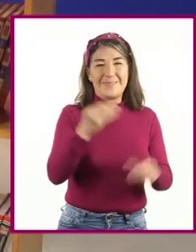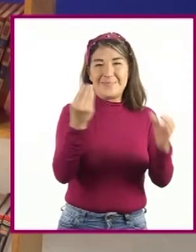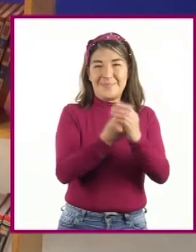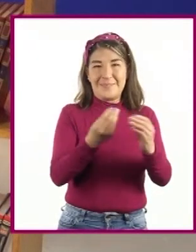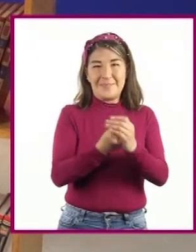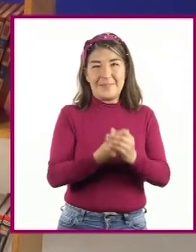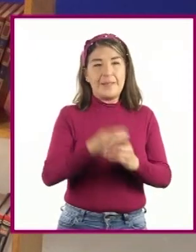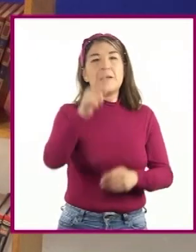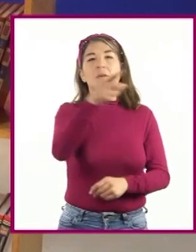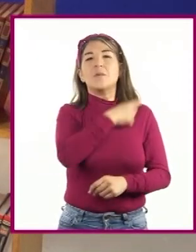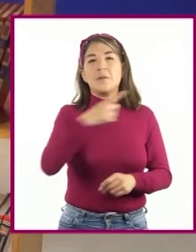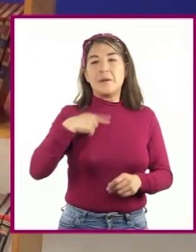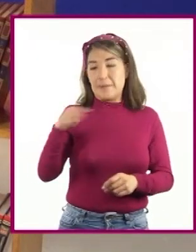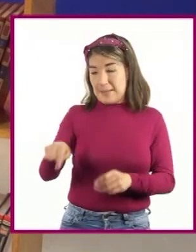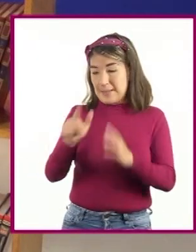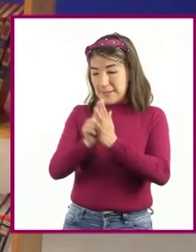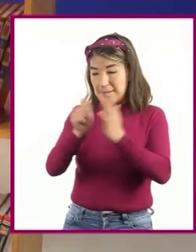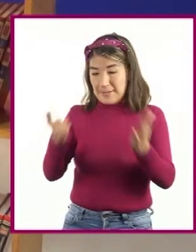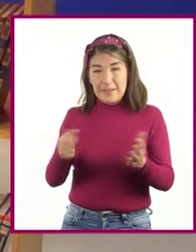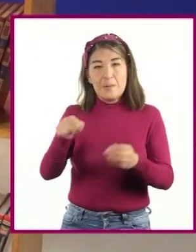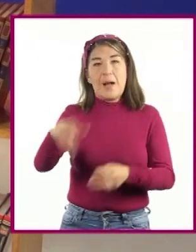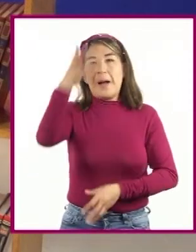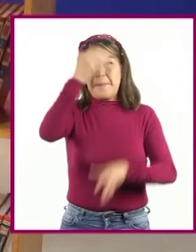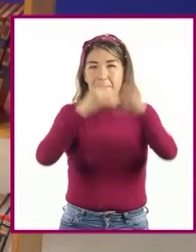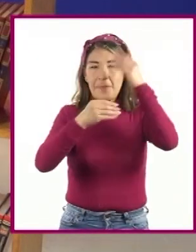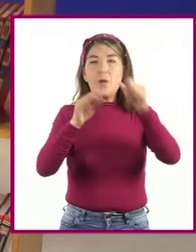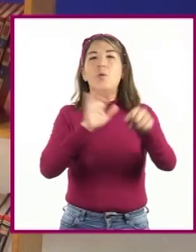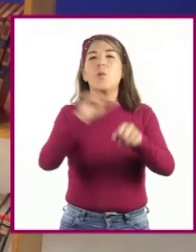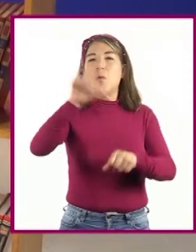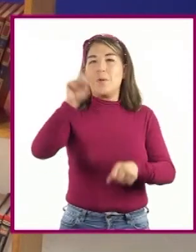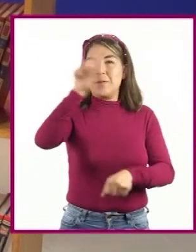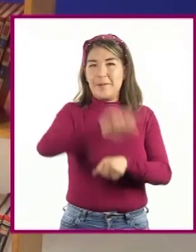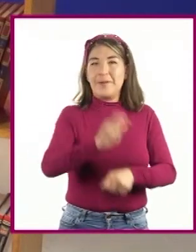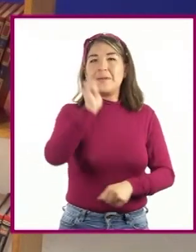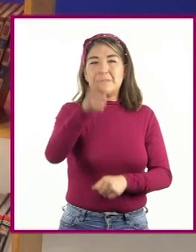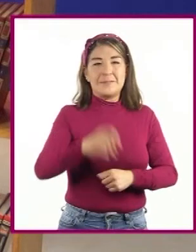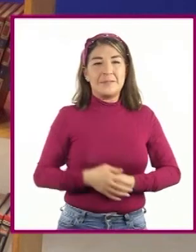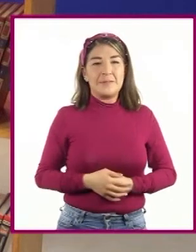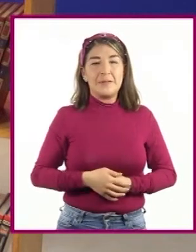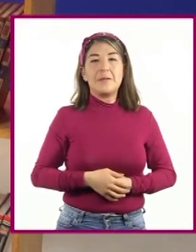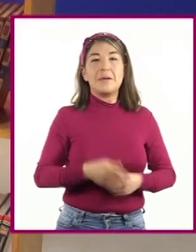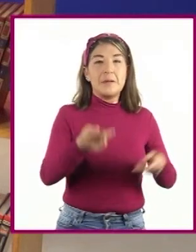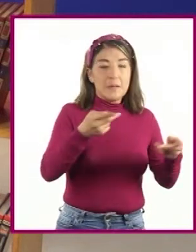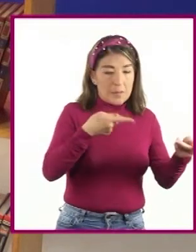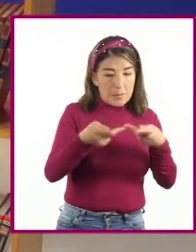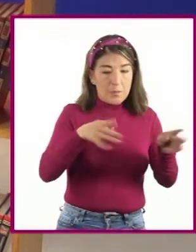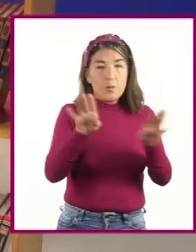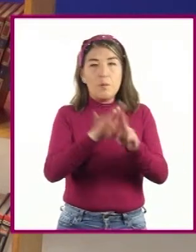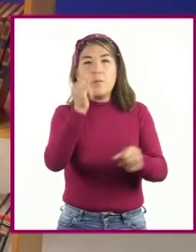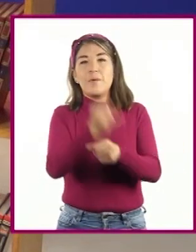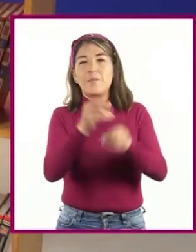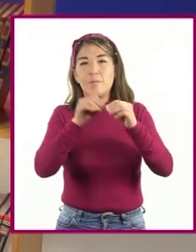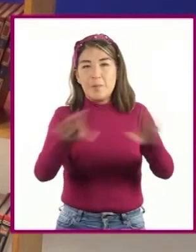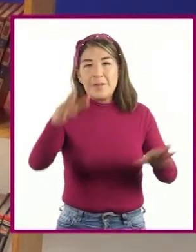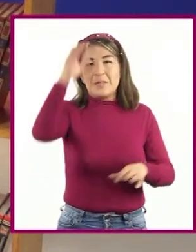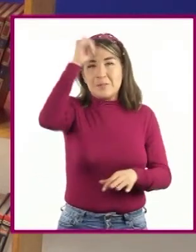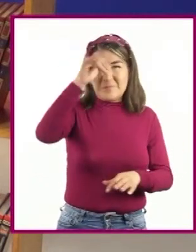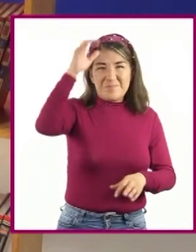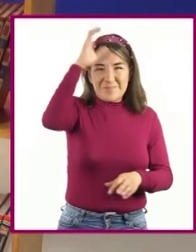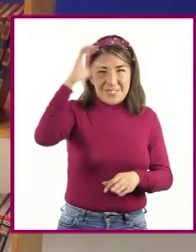sesión, localicen en sus libros de texto el aprendizaje esperado. Elabora informes de experimentos